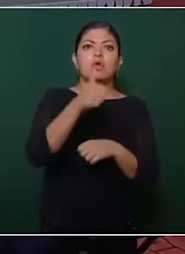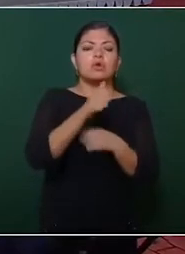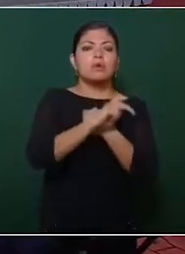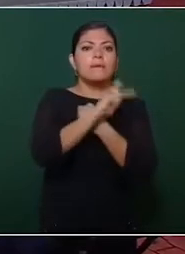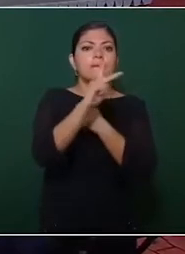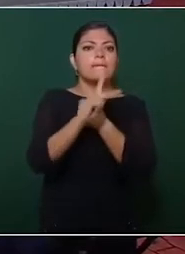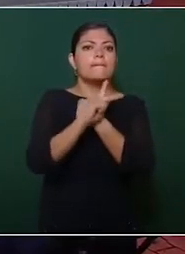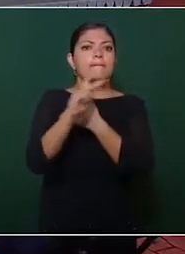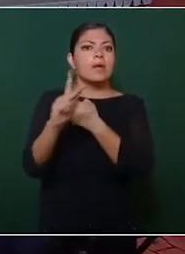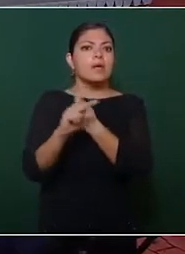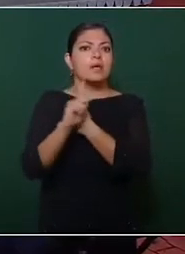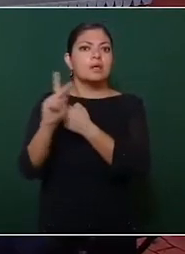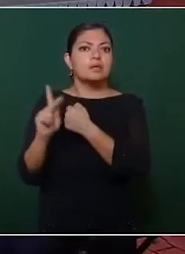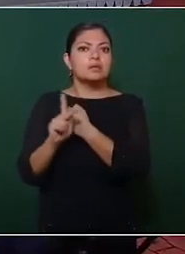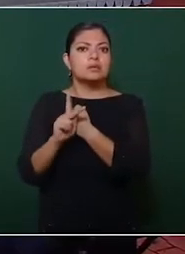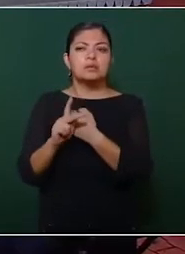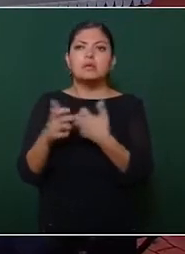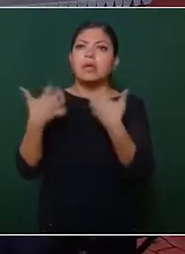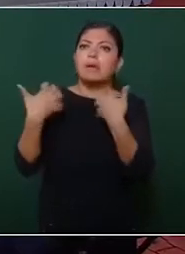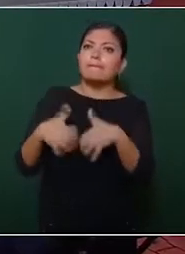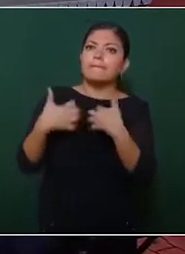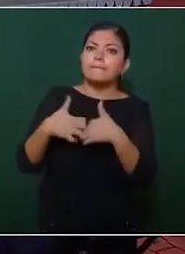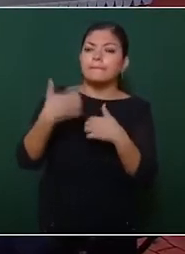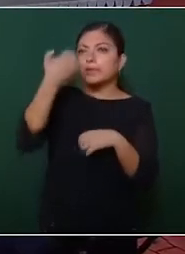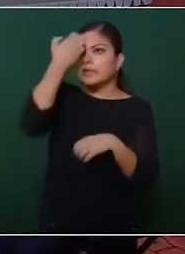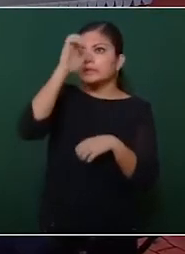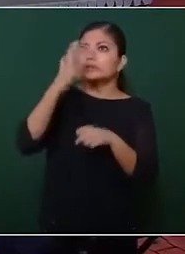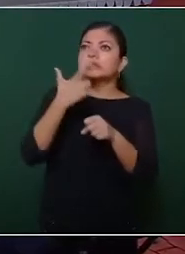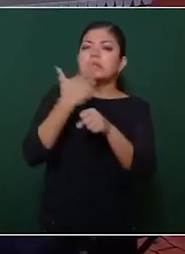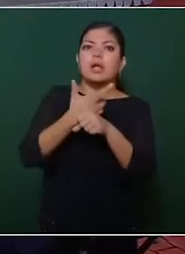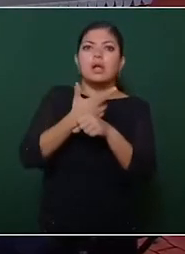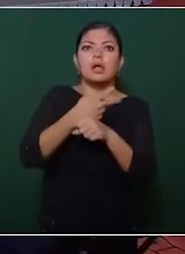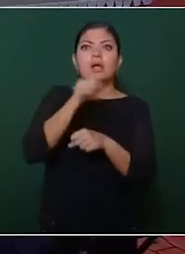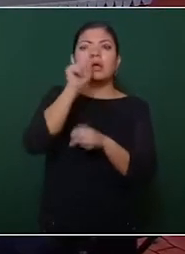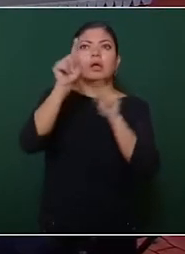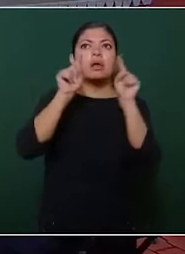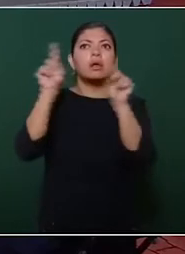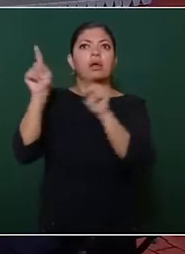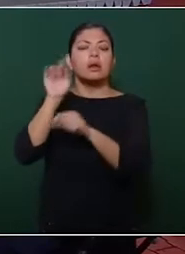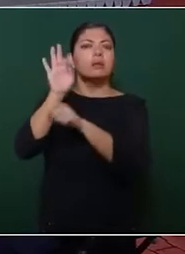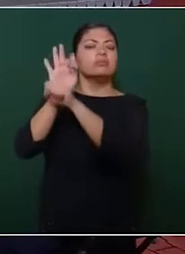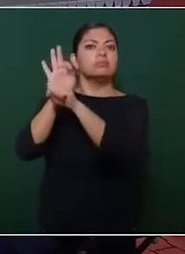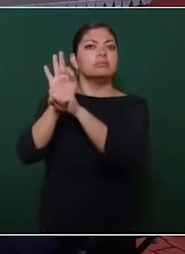y de empresas extranjeras. Es increíble,